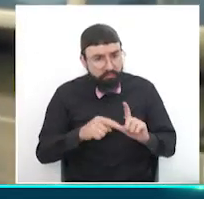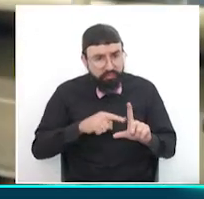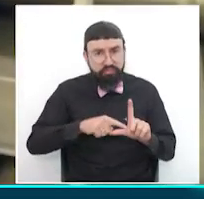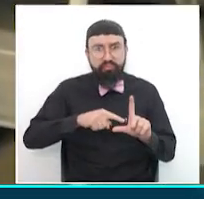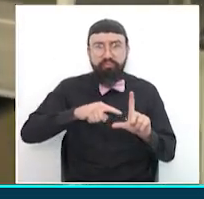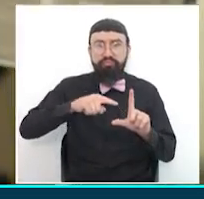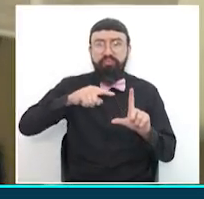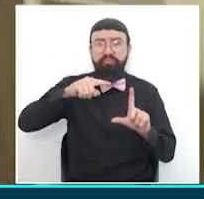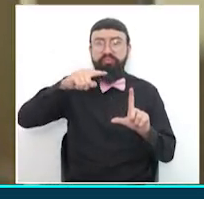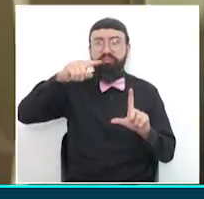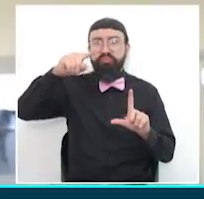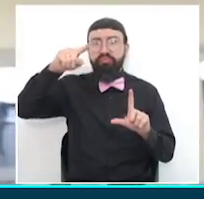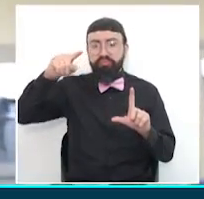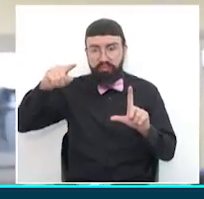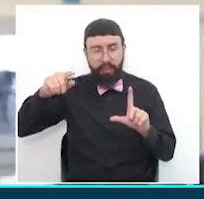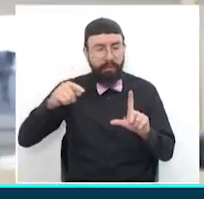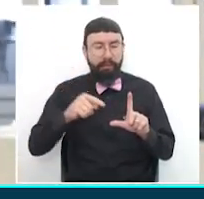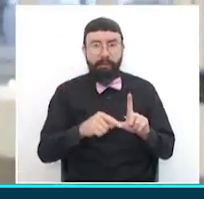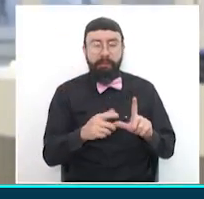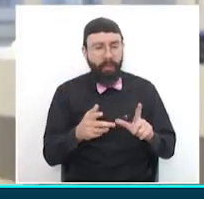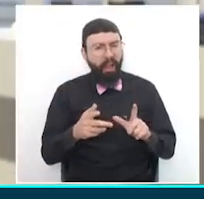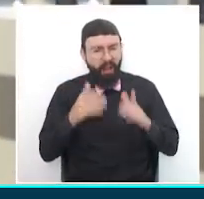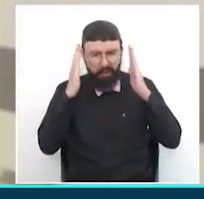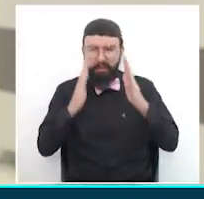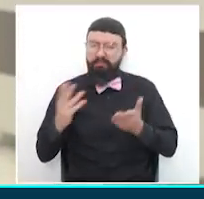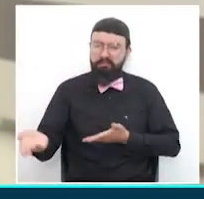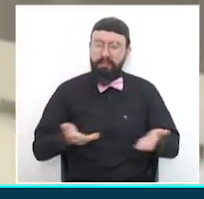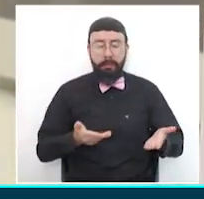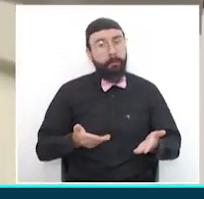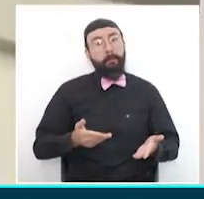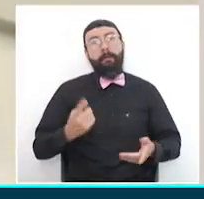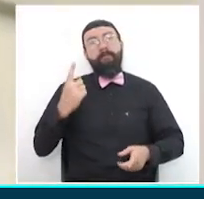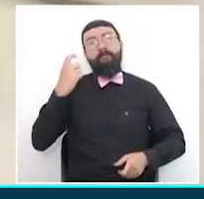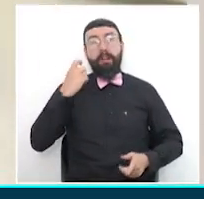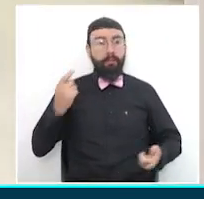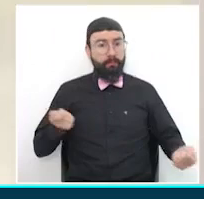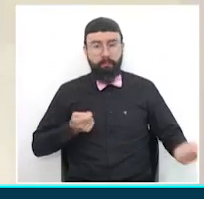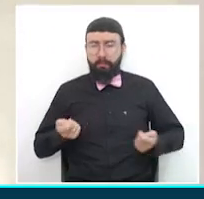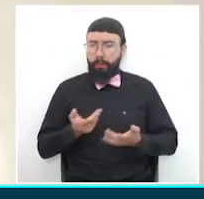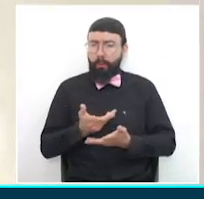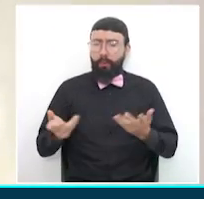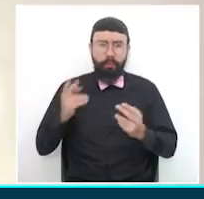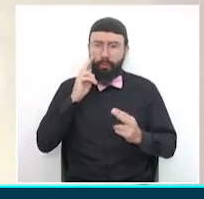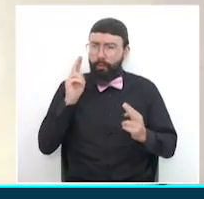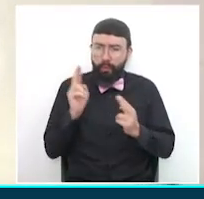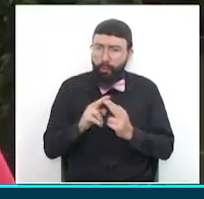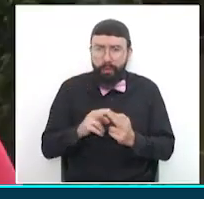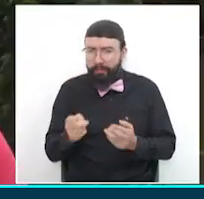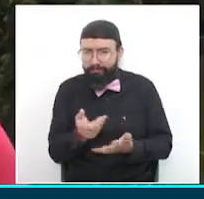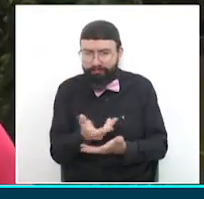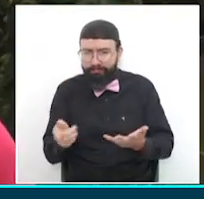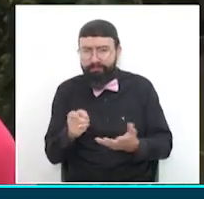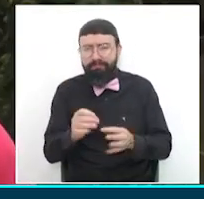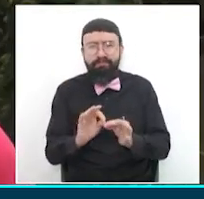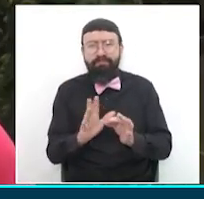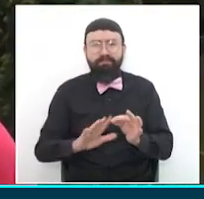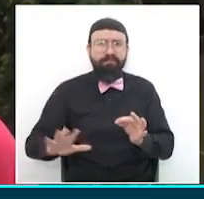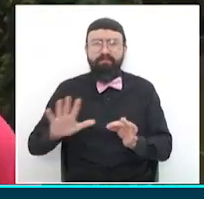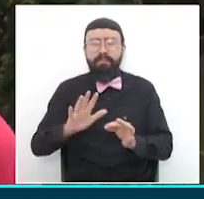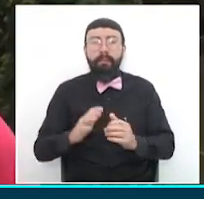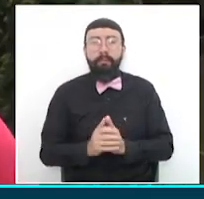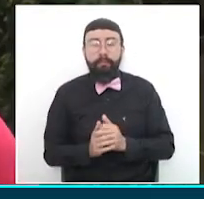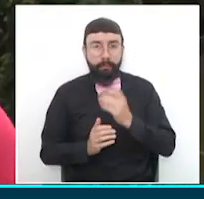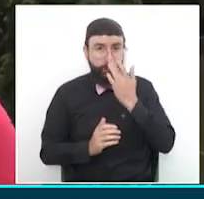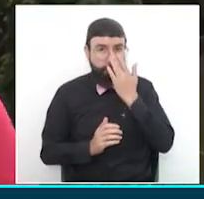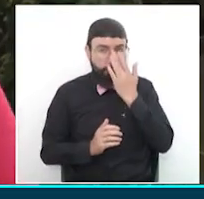de contagios debido a todos los detalles que aún se desconocen sobre el comportamiento del virus. Pero realmente la cama no es